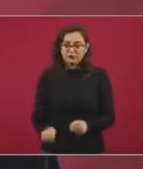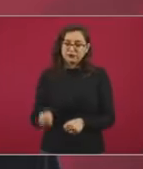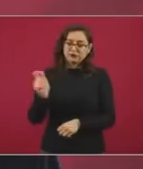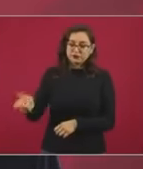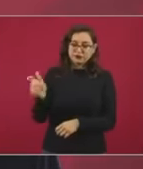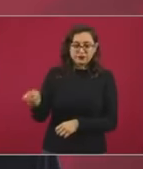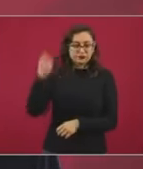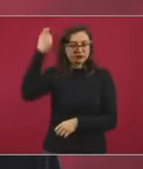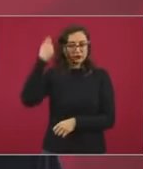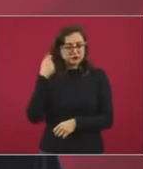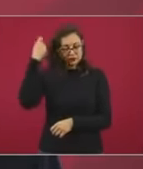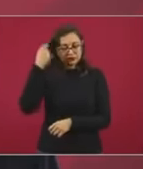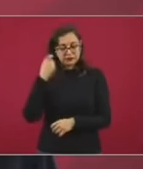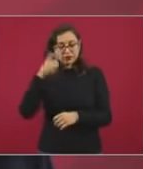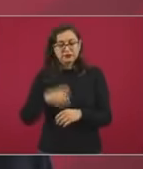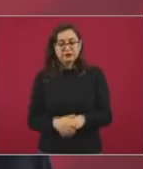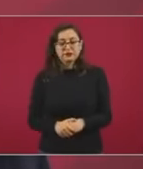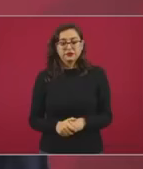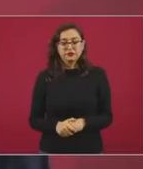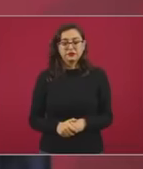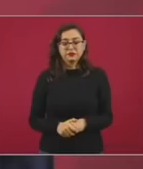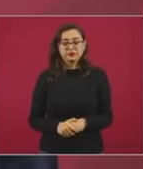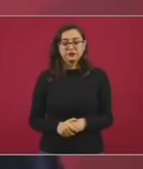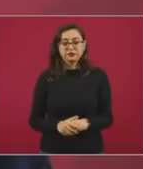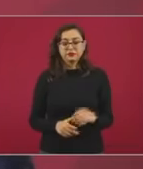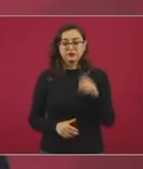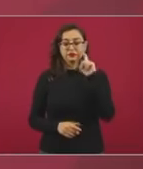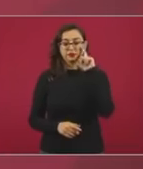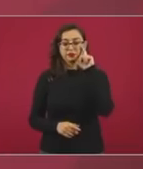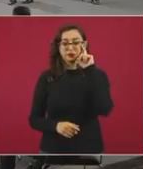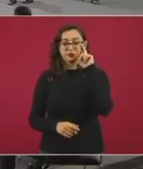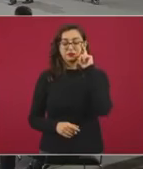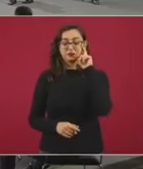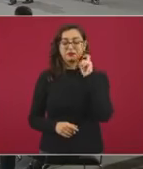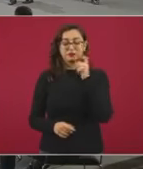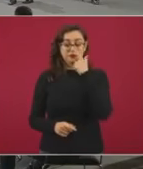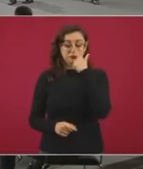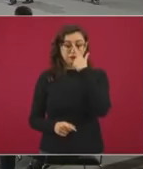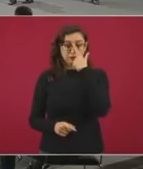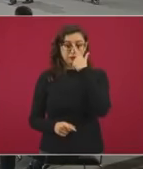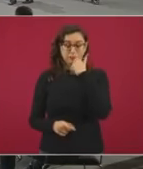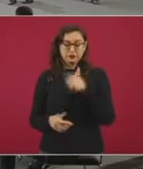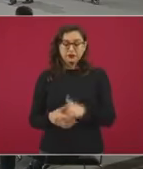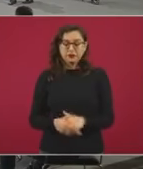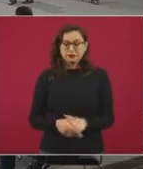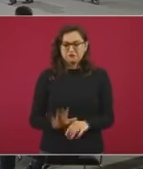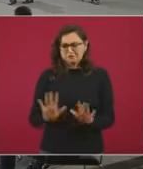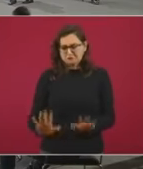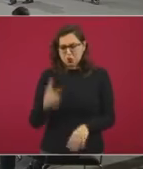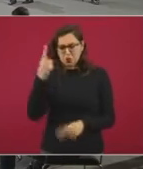digna. Imagínense una persona que va envejeciendo,